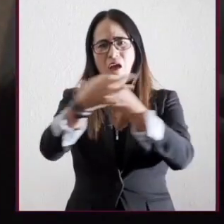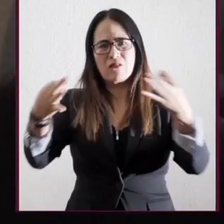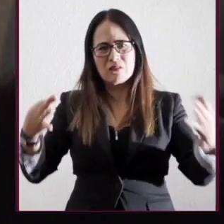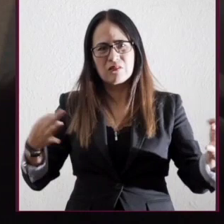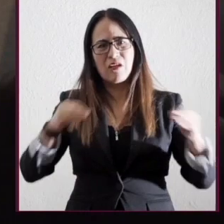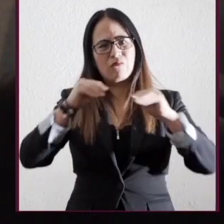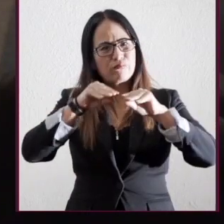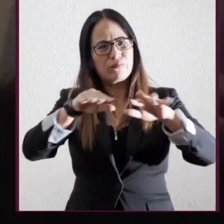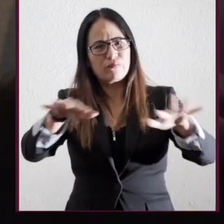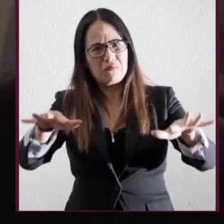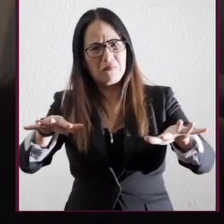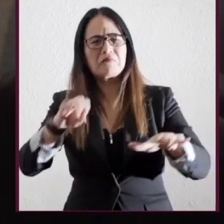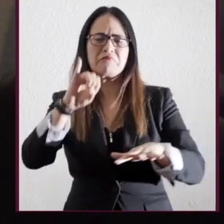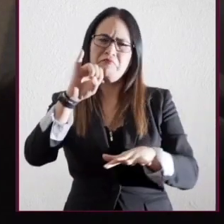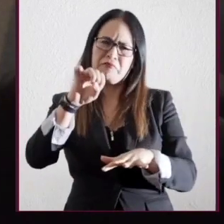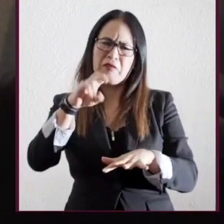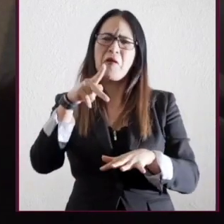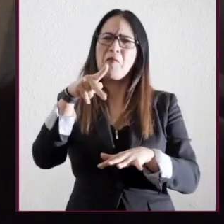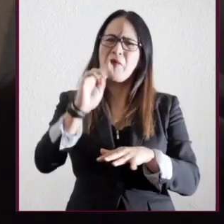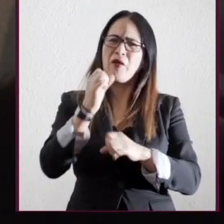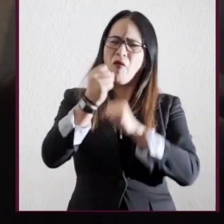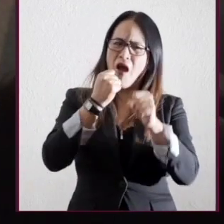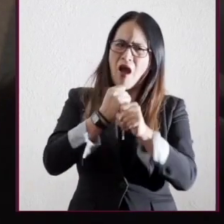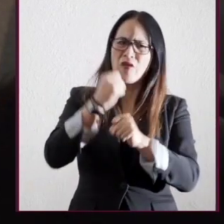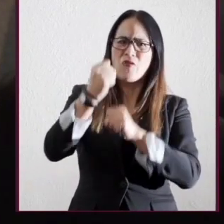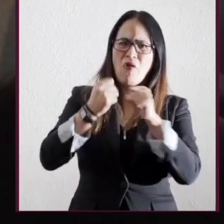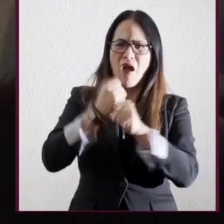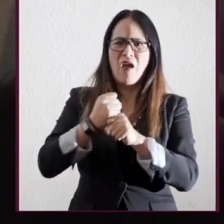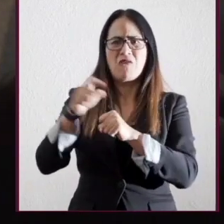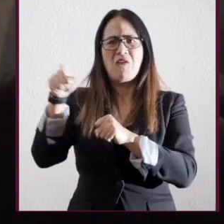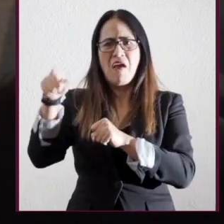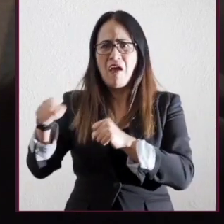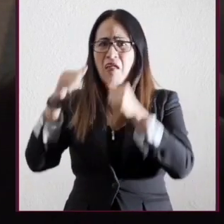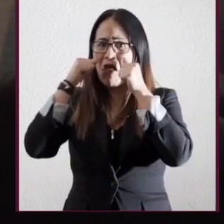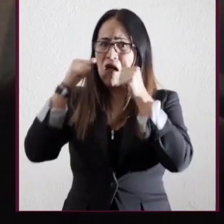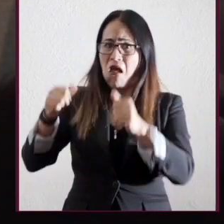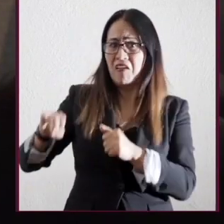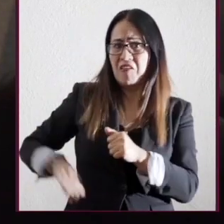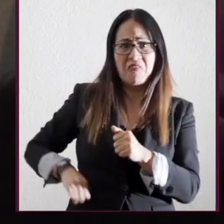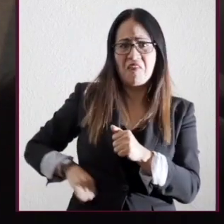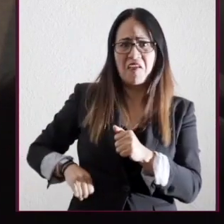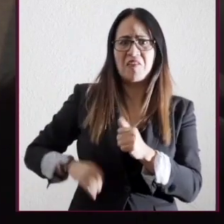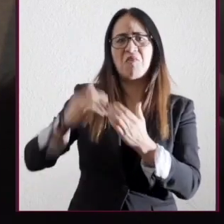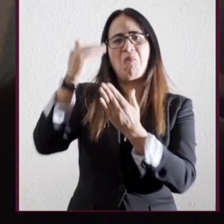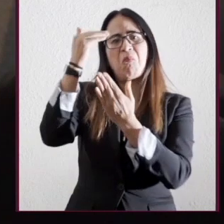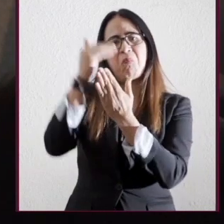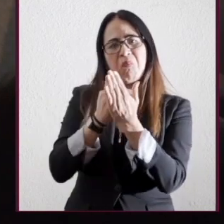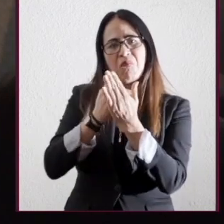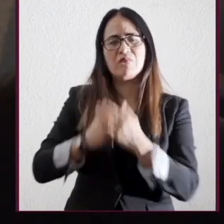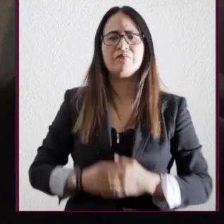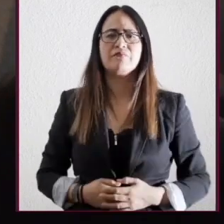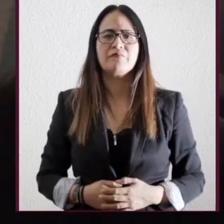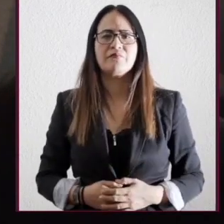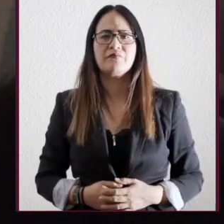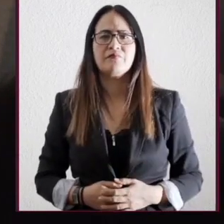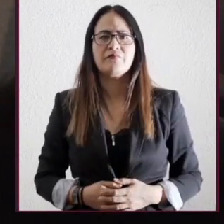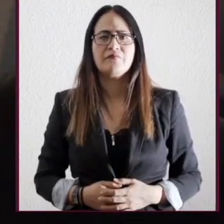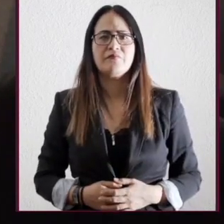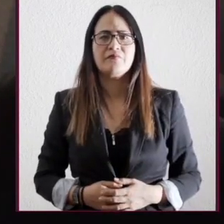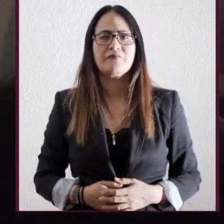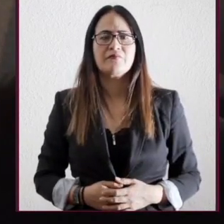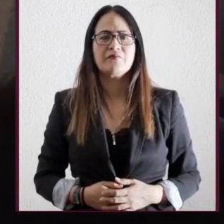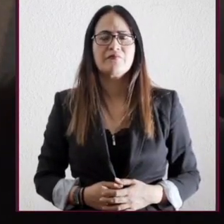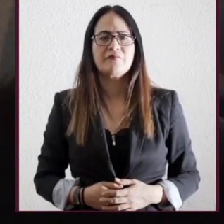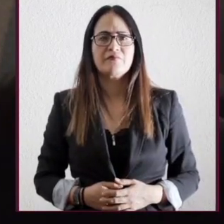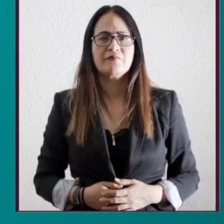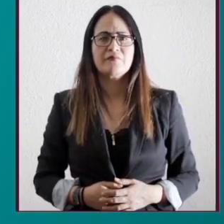sigue siendo un medio de comunicación importante para la sociedad mexicana, pero en definitiva la importancia año con año